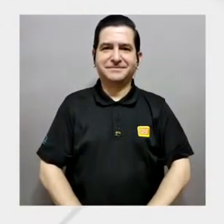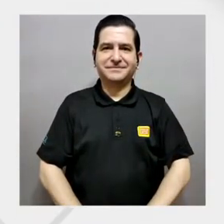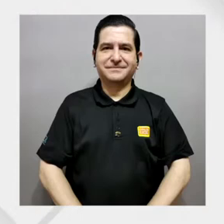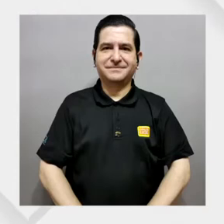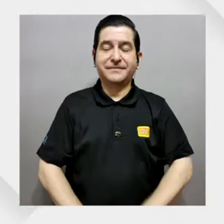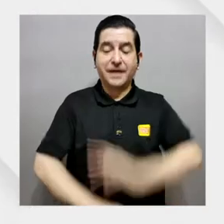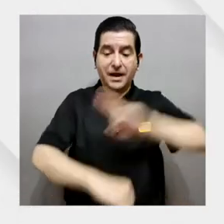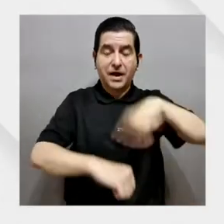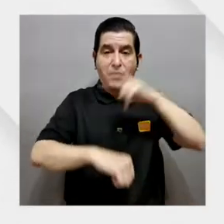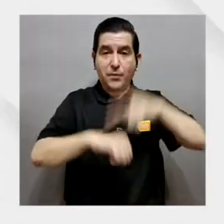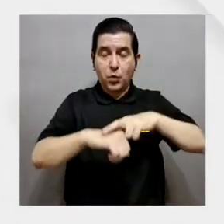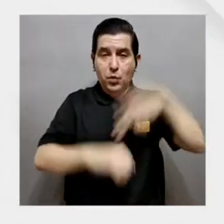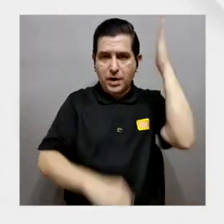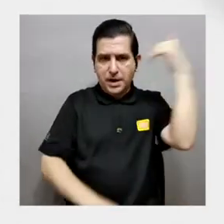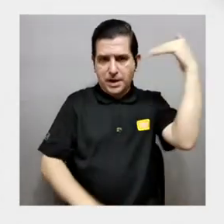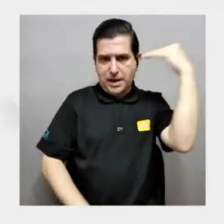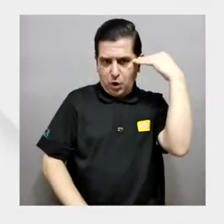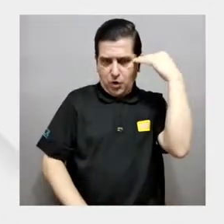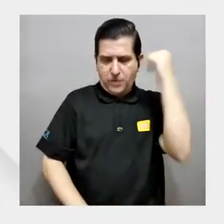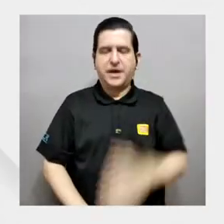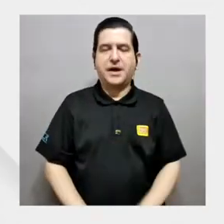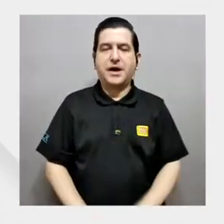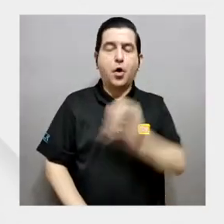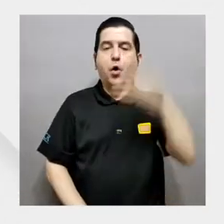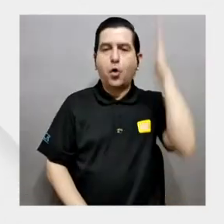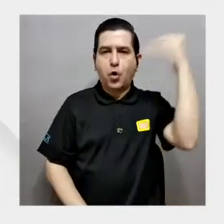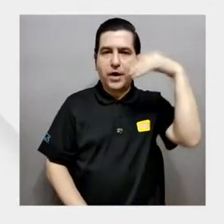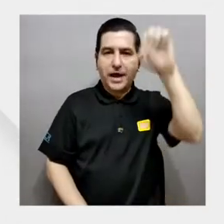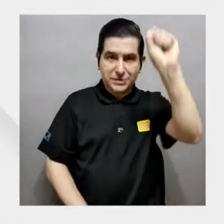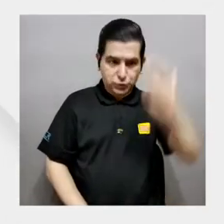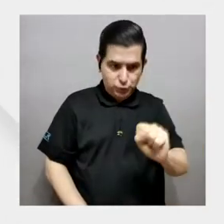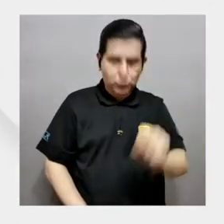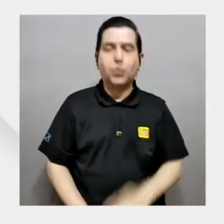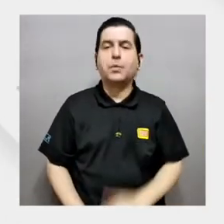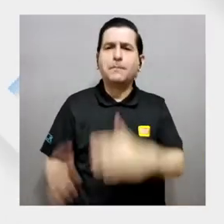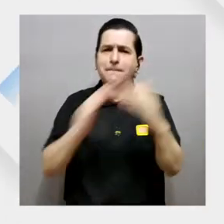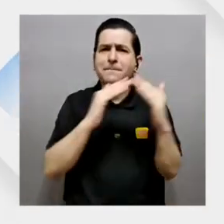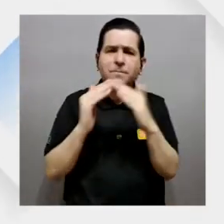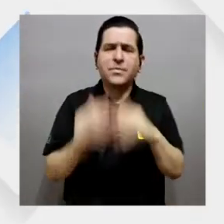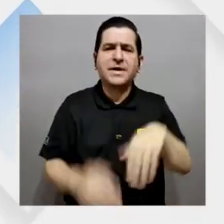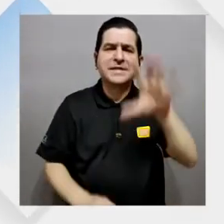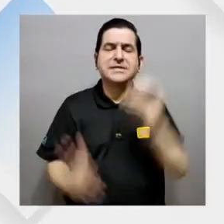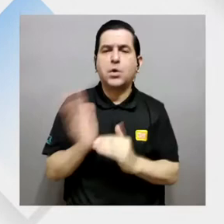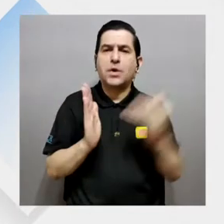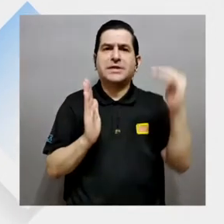La República de Corea, que se conoce también como Corea del Sur, tiene una población de